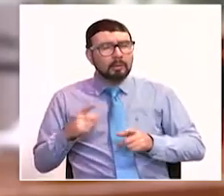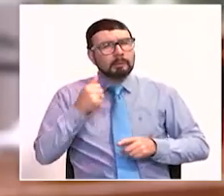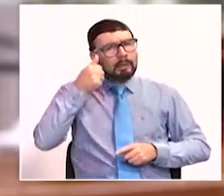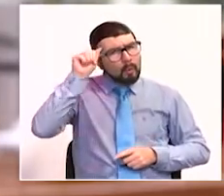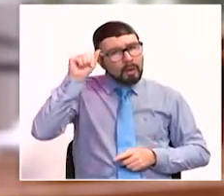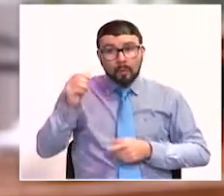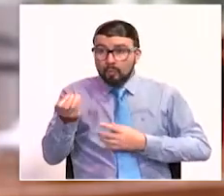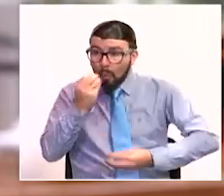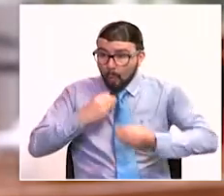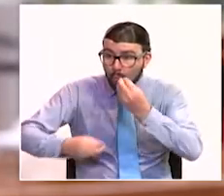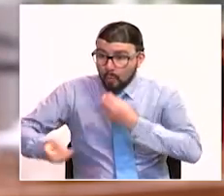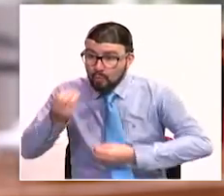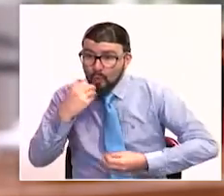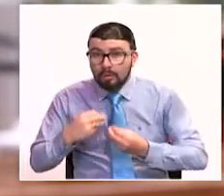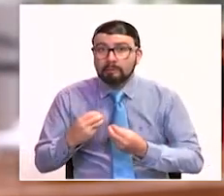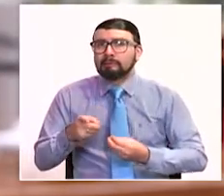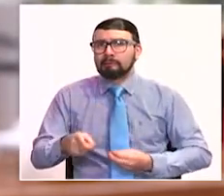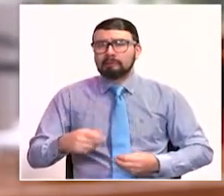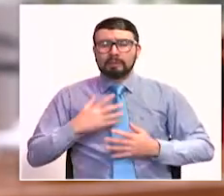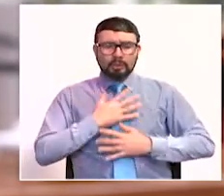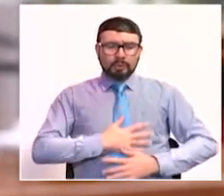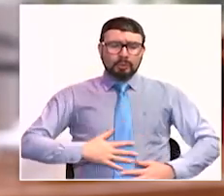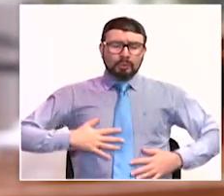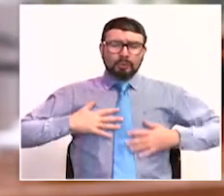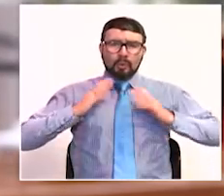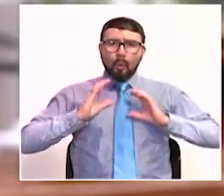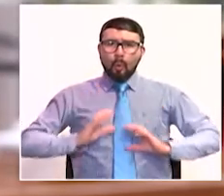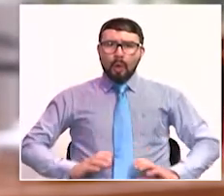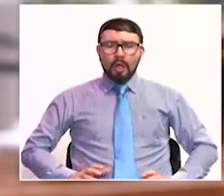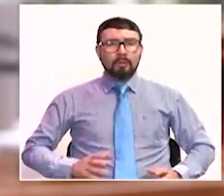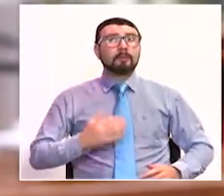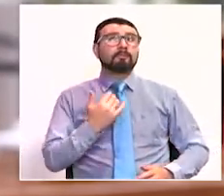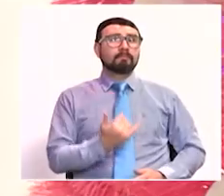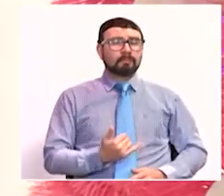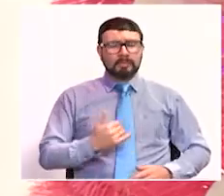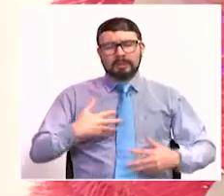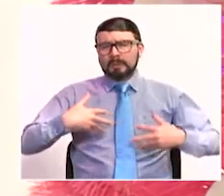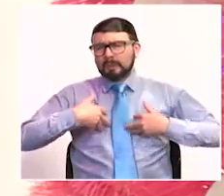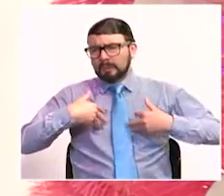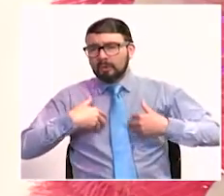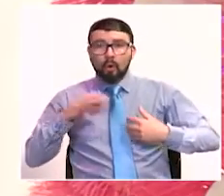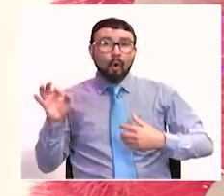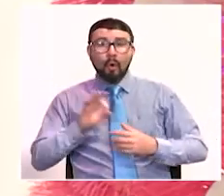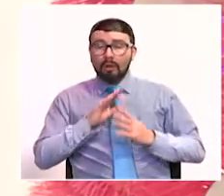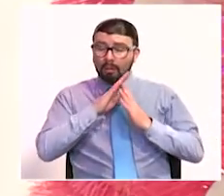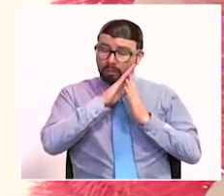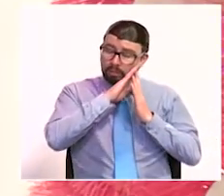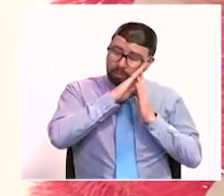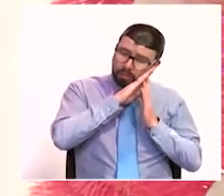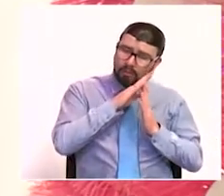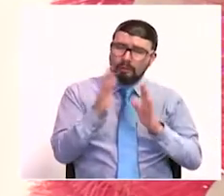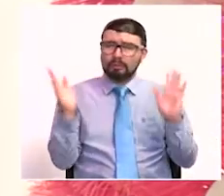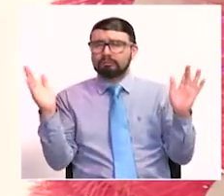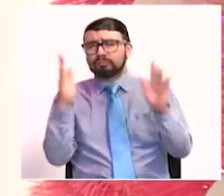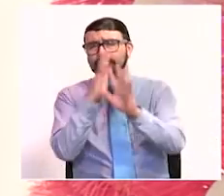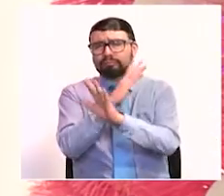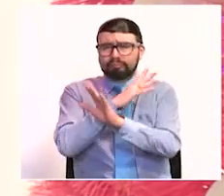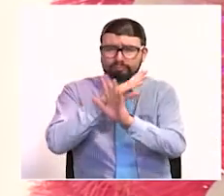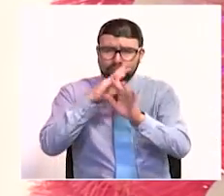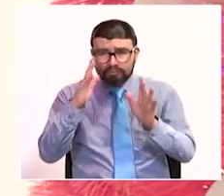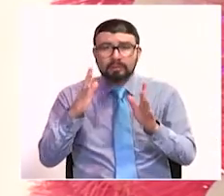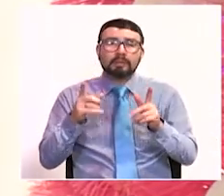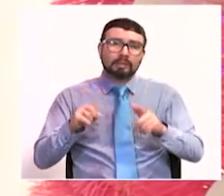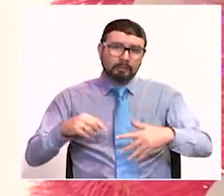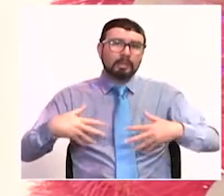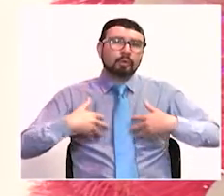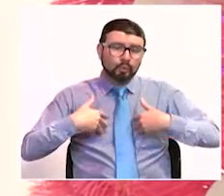según cómo nos alimentemos, según cómo trasnochemos o cómo estamos durmiendo, que es el otro punto que te queremos tocar,